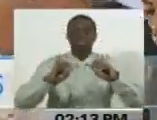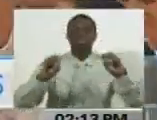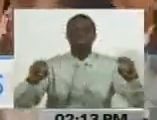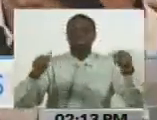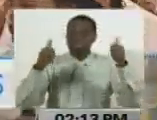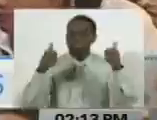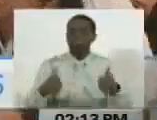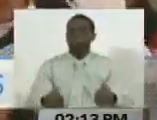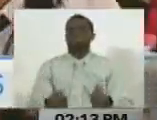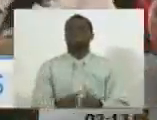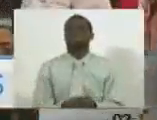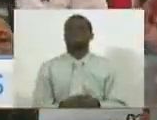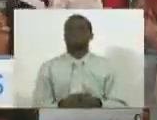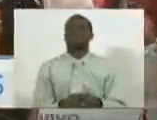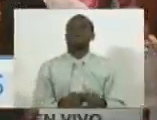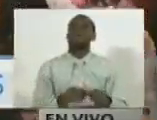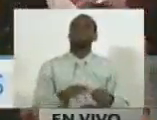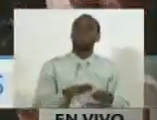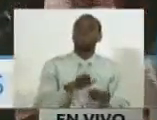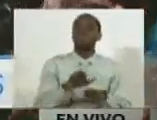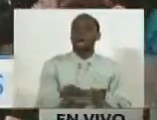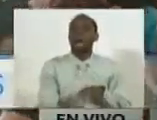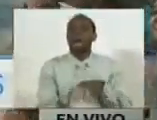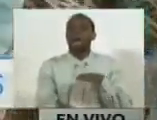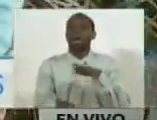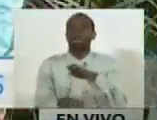los métodos,